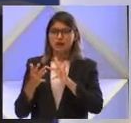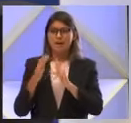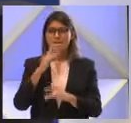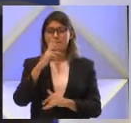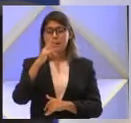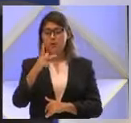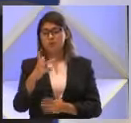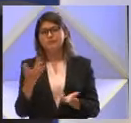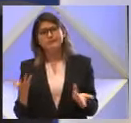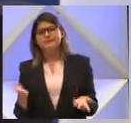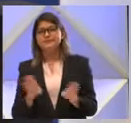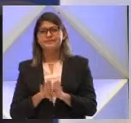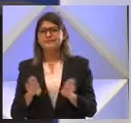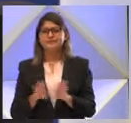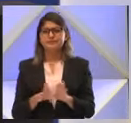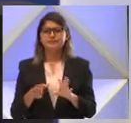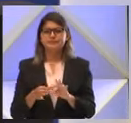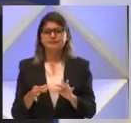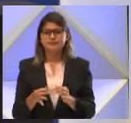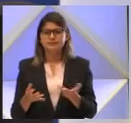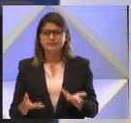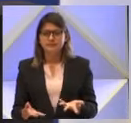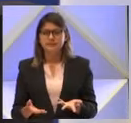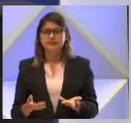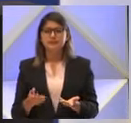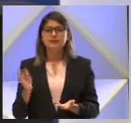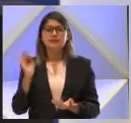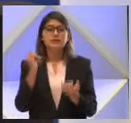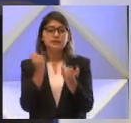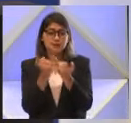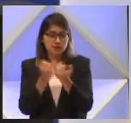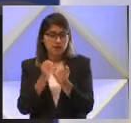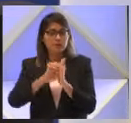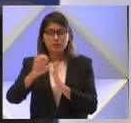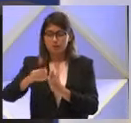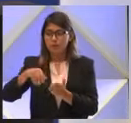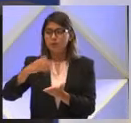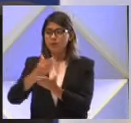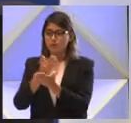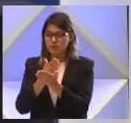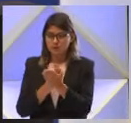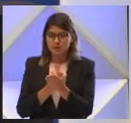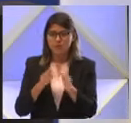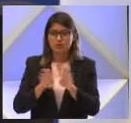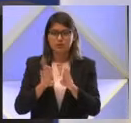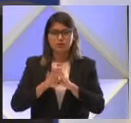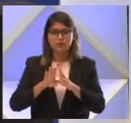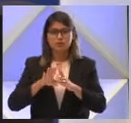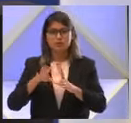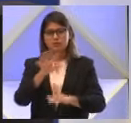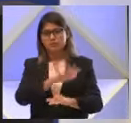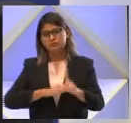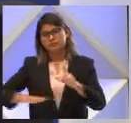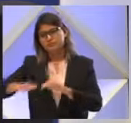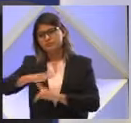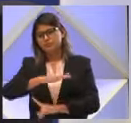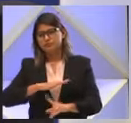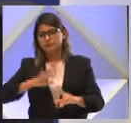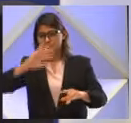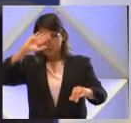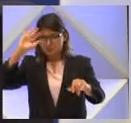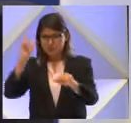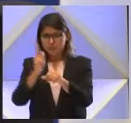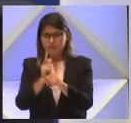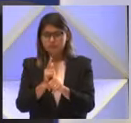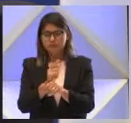o sea y también una política cultural para que